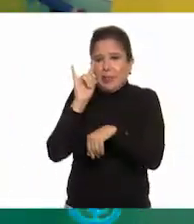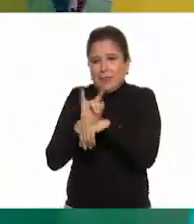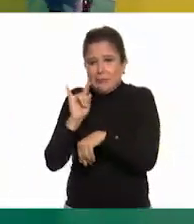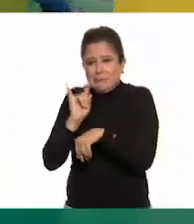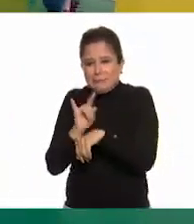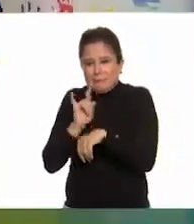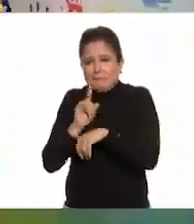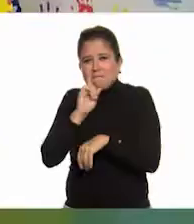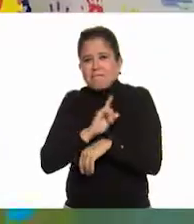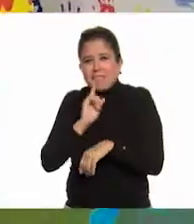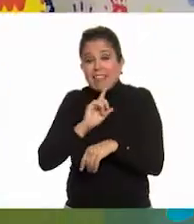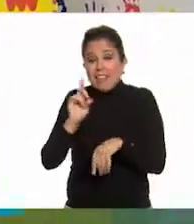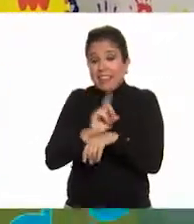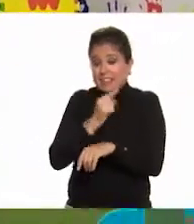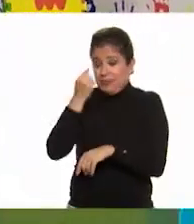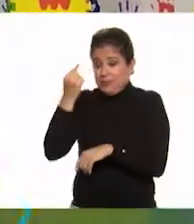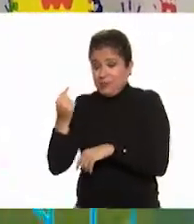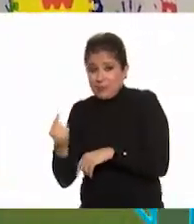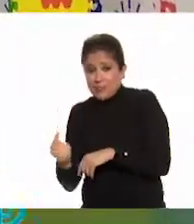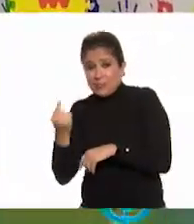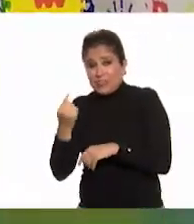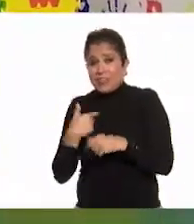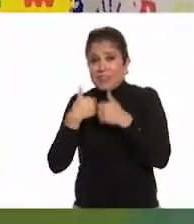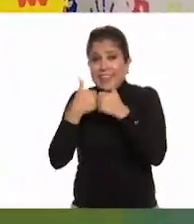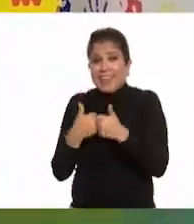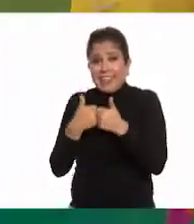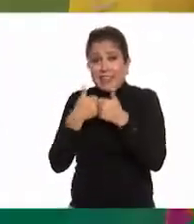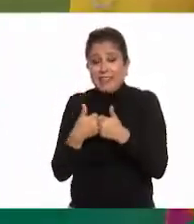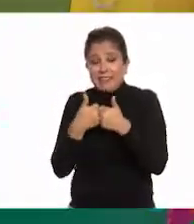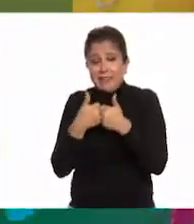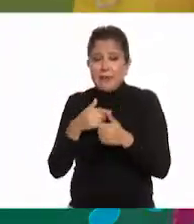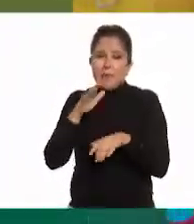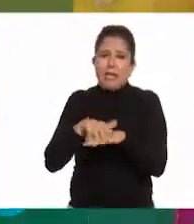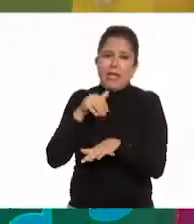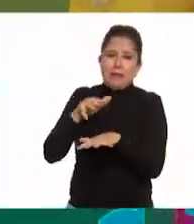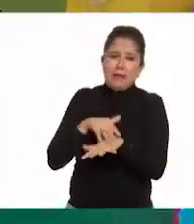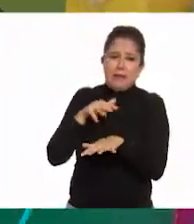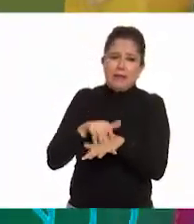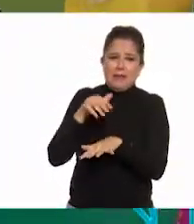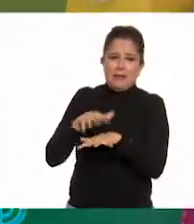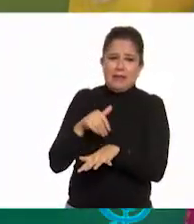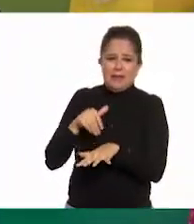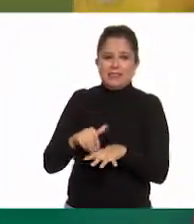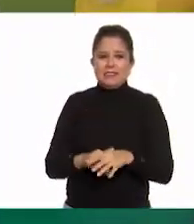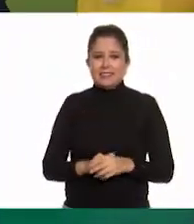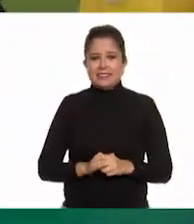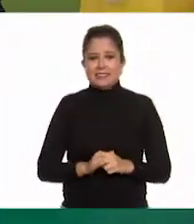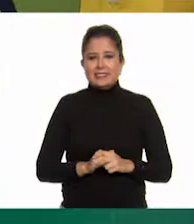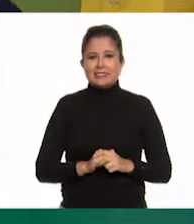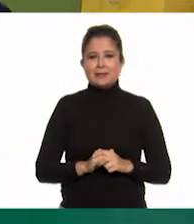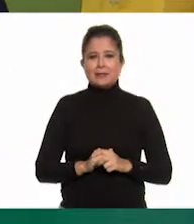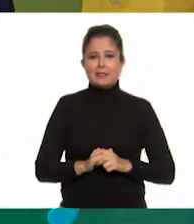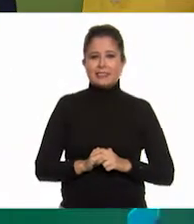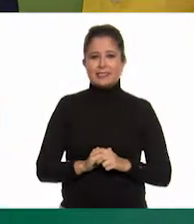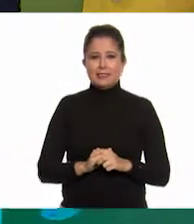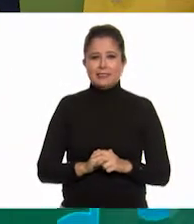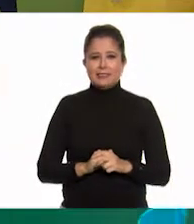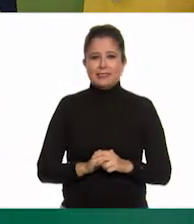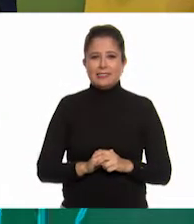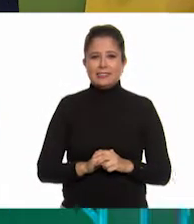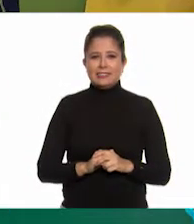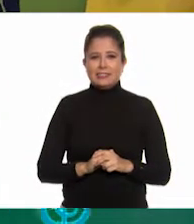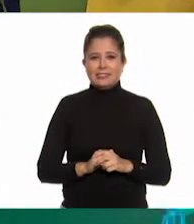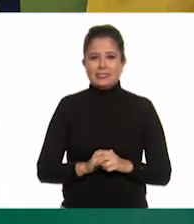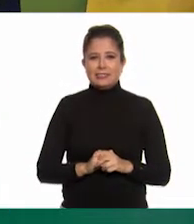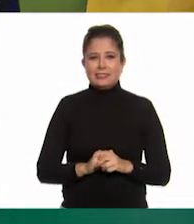Y si lo soy, lo soy de mentiritas. Desde chiquitita me quedé padeciendo de este pie. Padeciendo de este pie. Pie, pie, pie. Muy